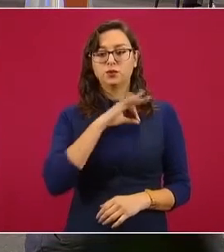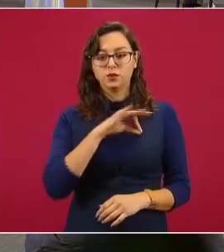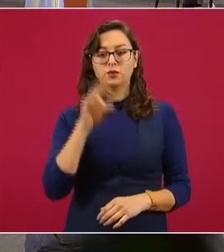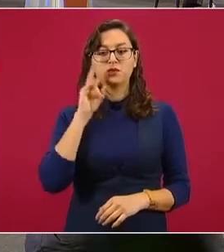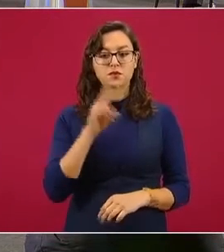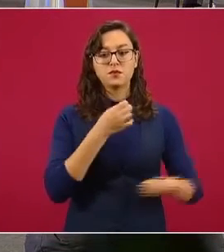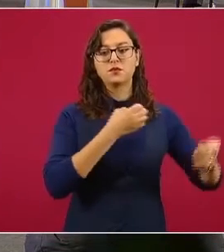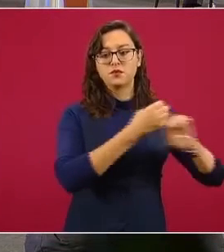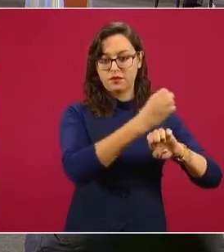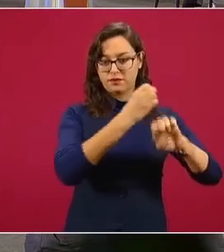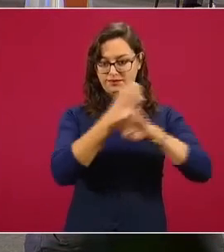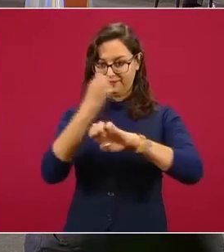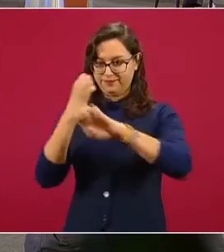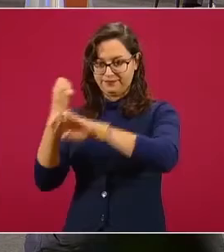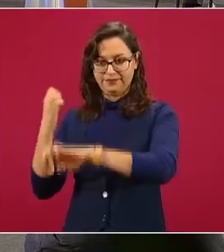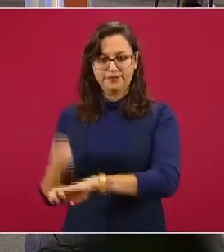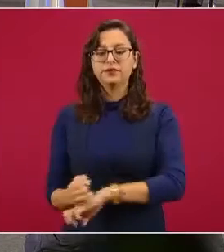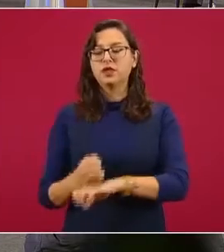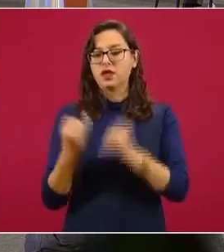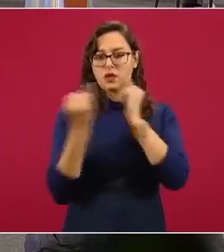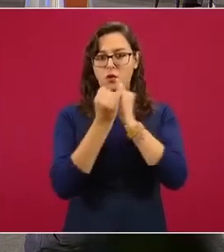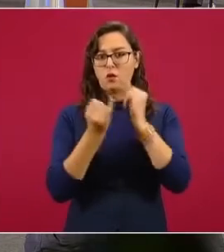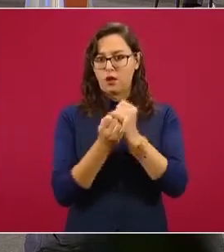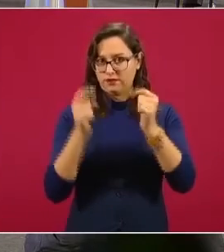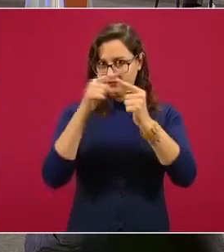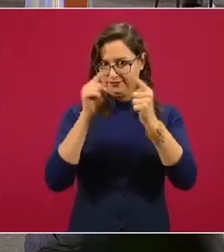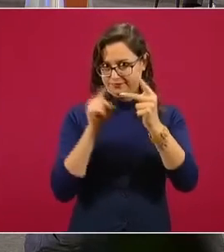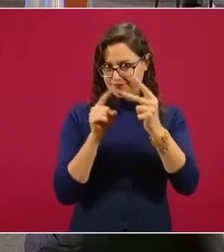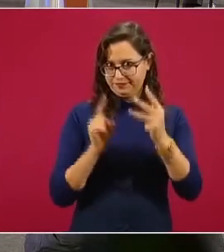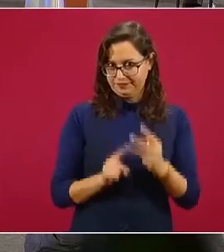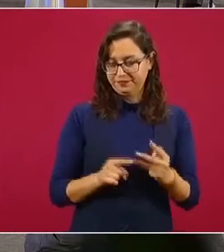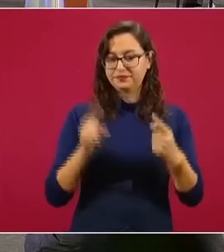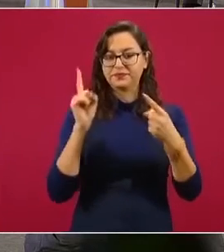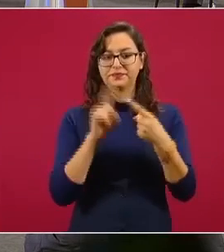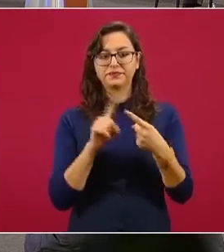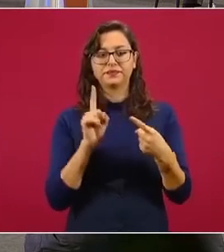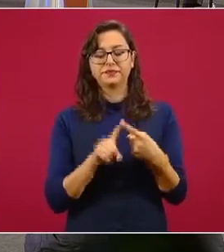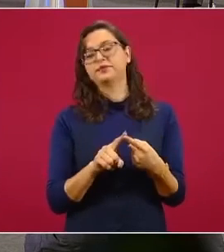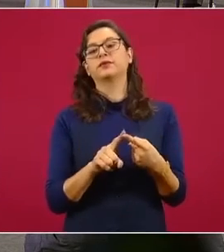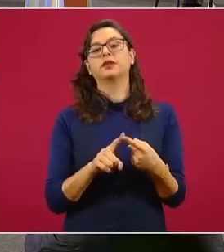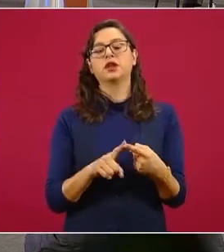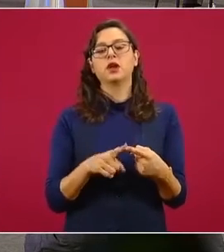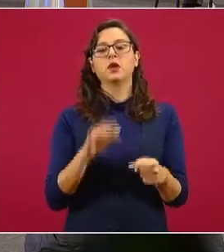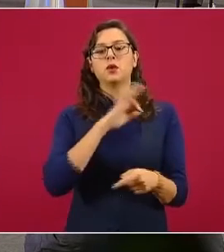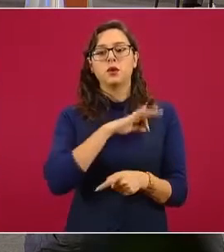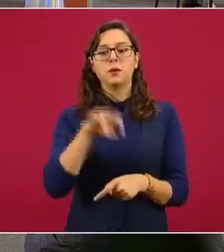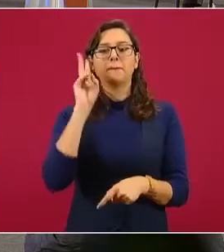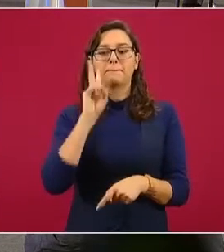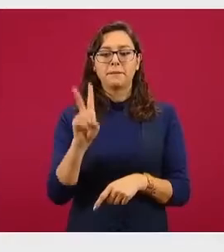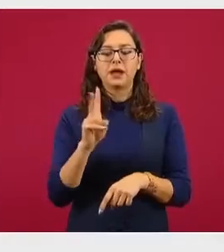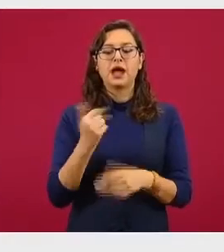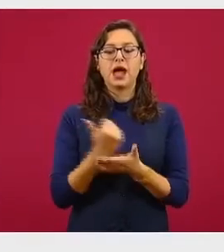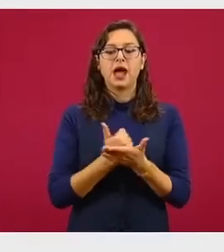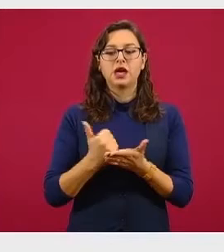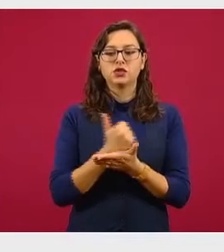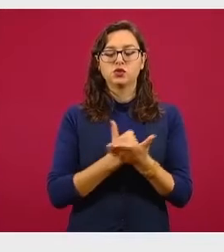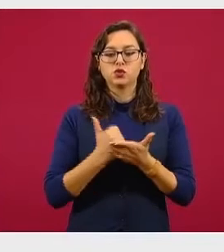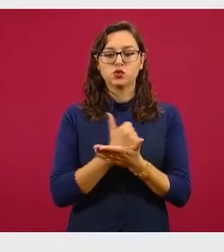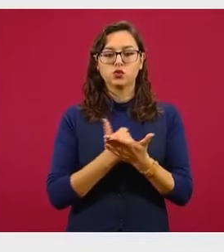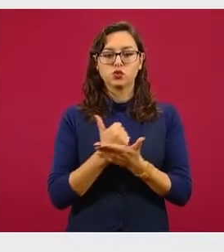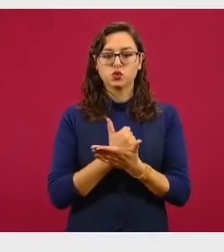entidad, vamos a ver las mismas ideas. Tenemos en la curva de color azul claro